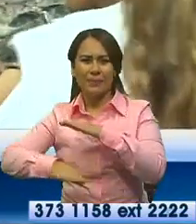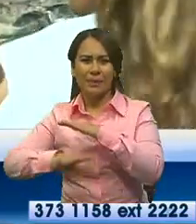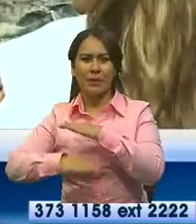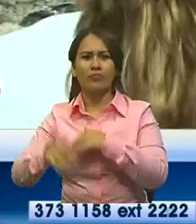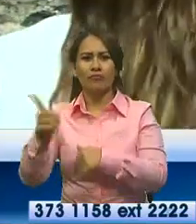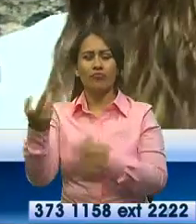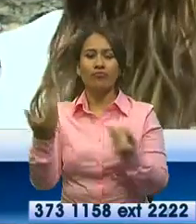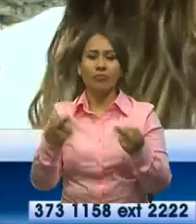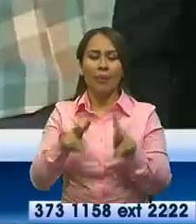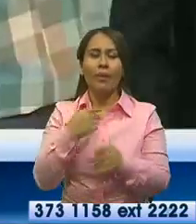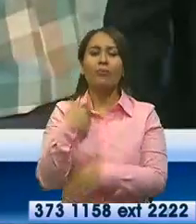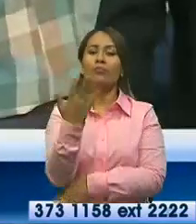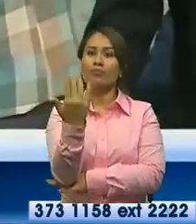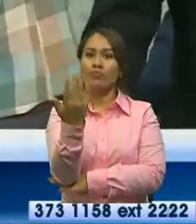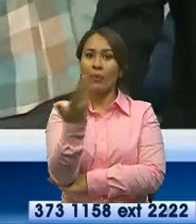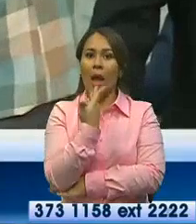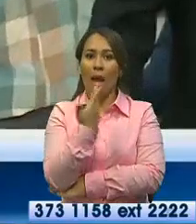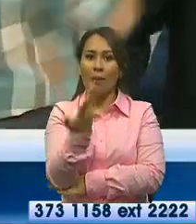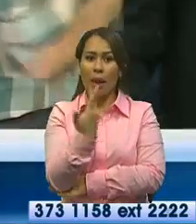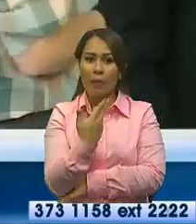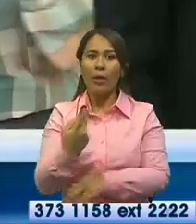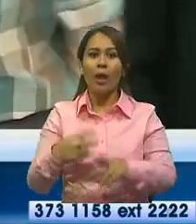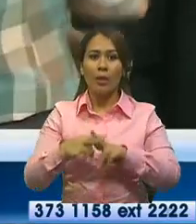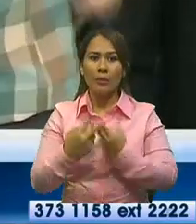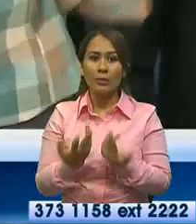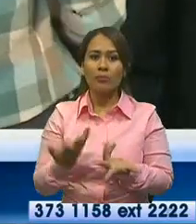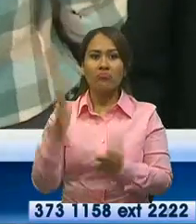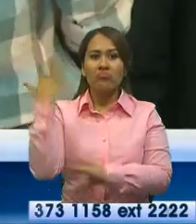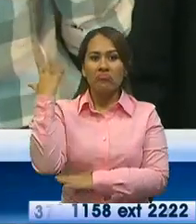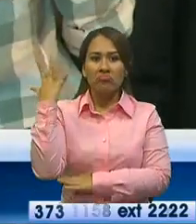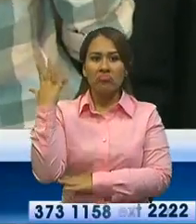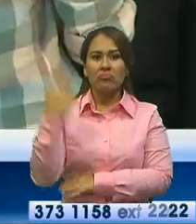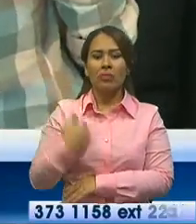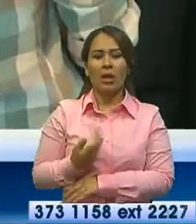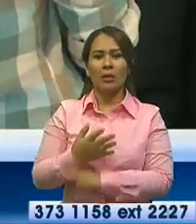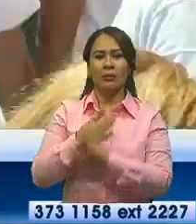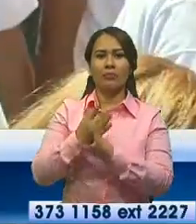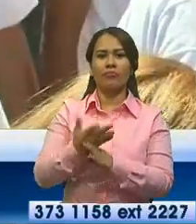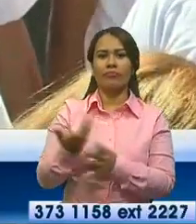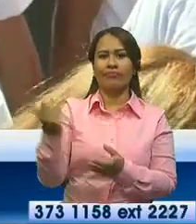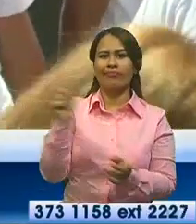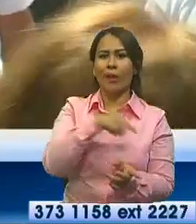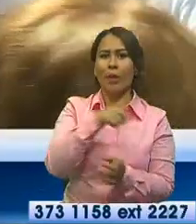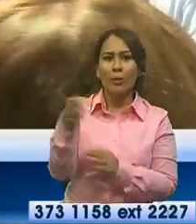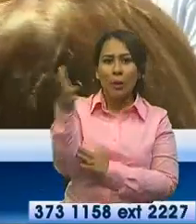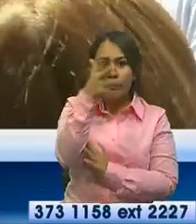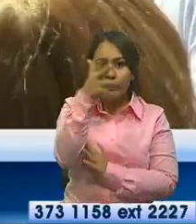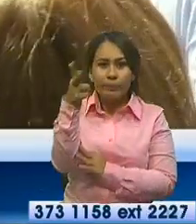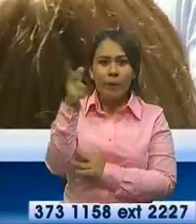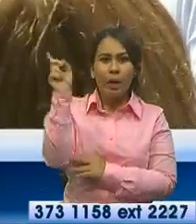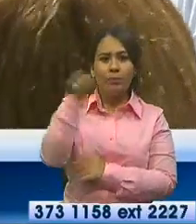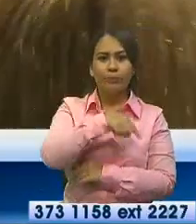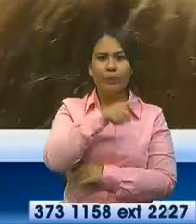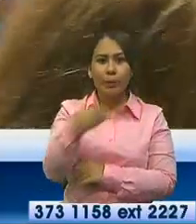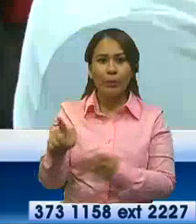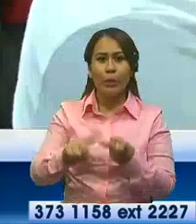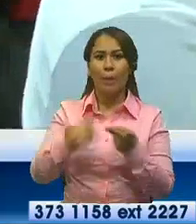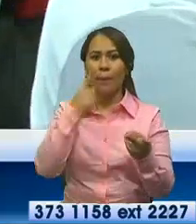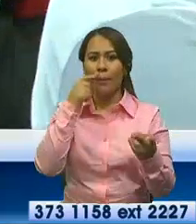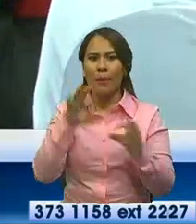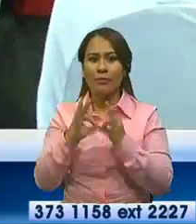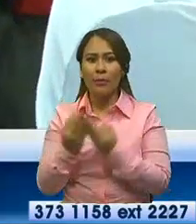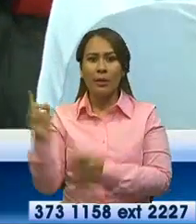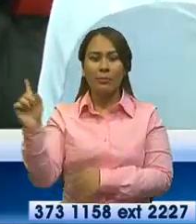ser público como lo rezaba la disposición de la Corte Constitucional, se restringió en primera instancia la entrada de los padres de familia